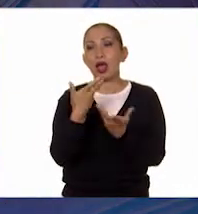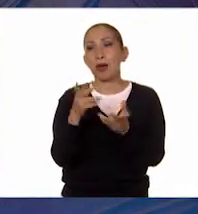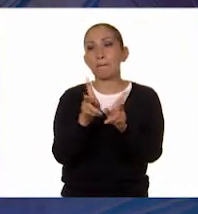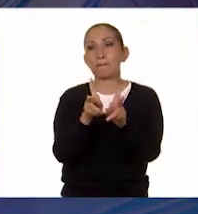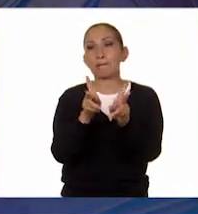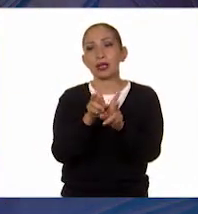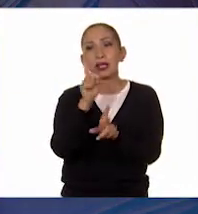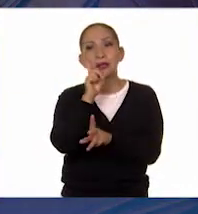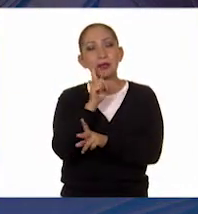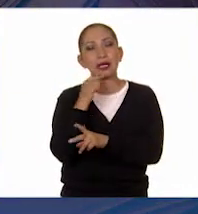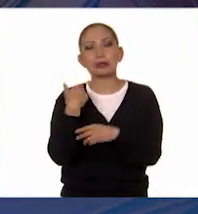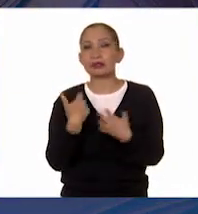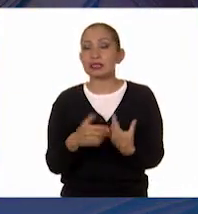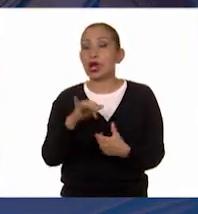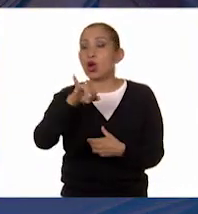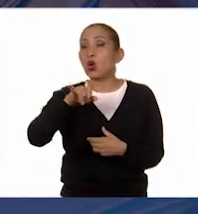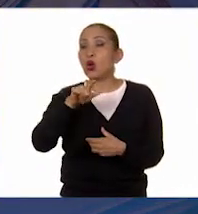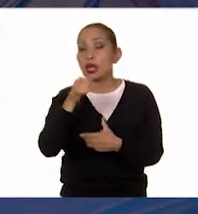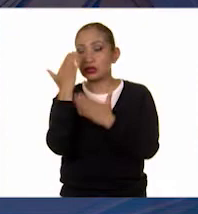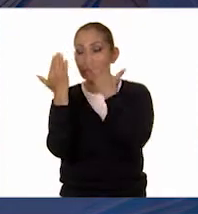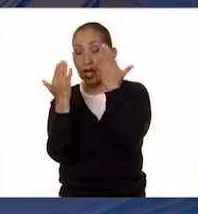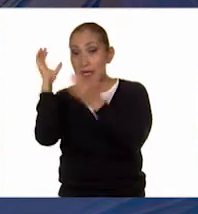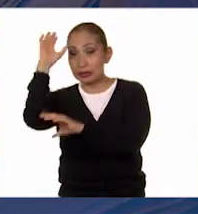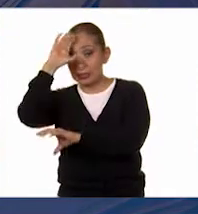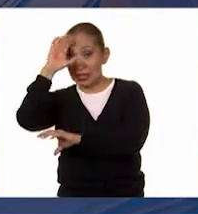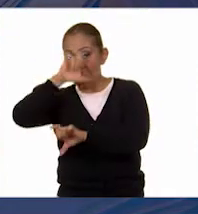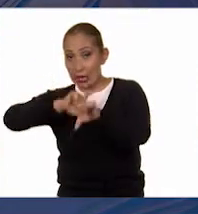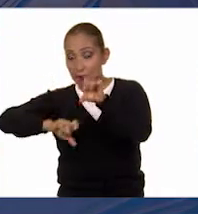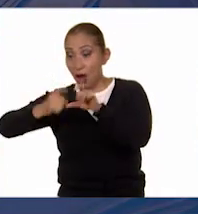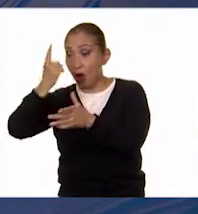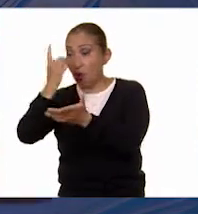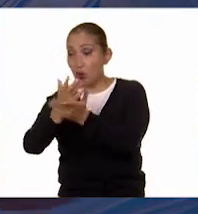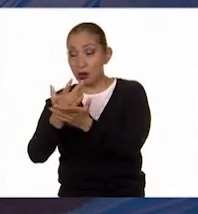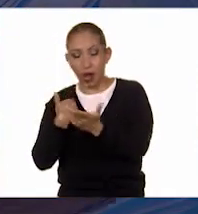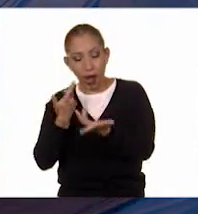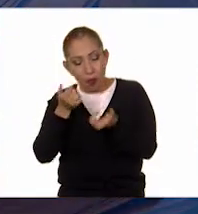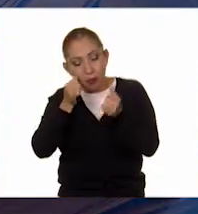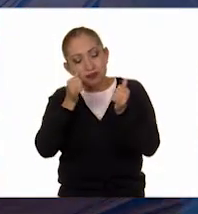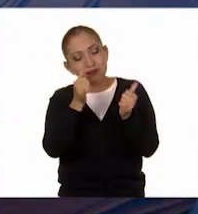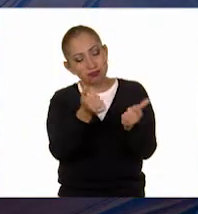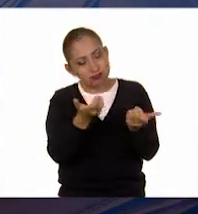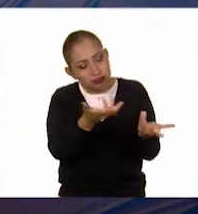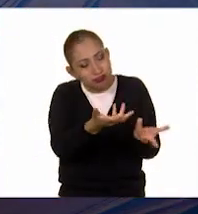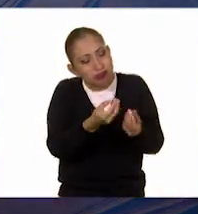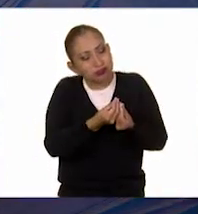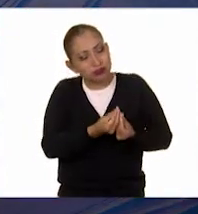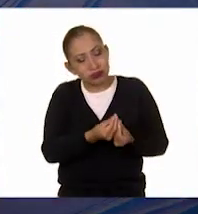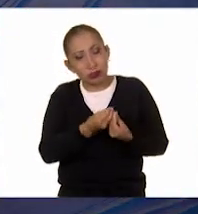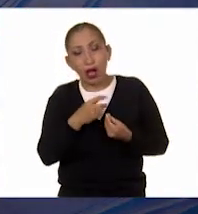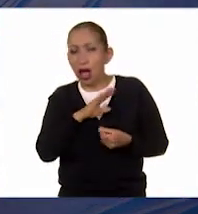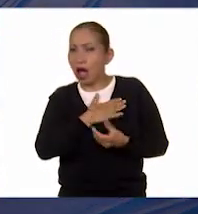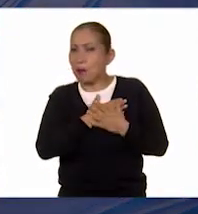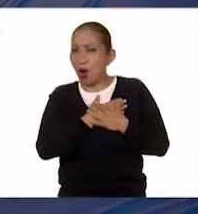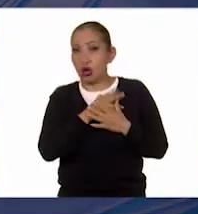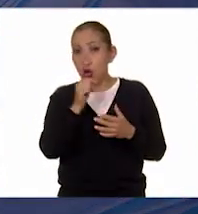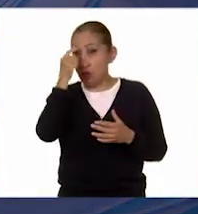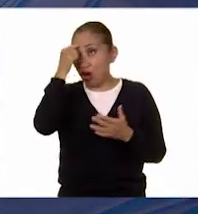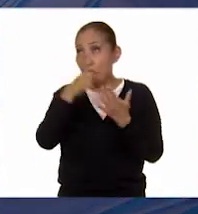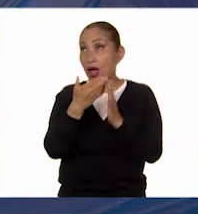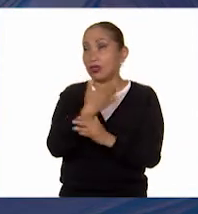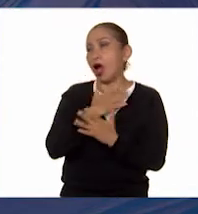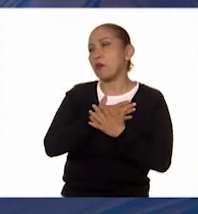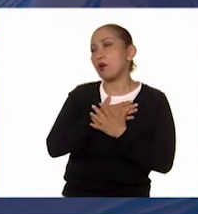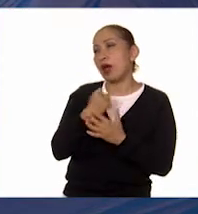prima hermana. Julia estudiaba ciencias químicas, era la única que te daba un lugar en el mundo, no por amor, como creíste